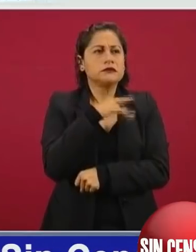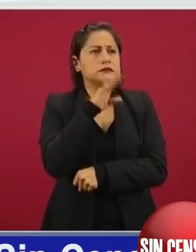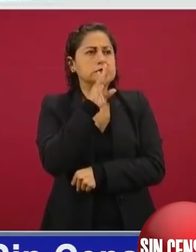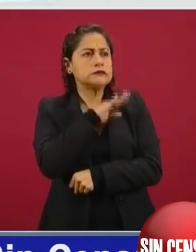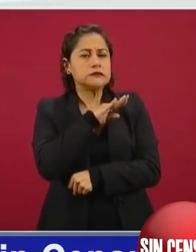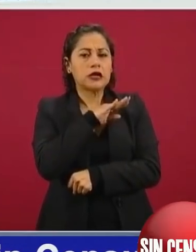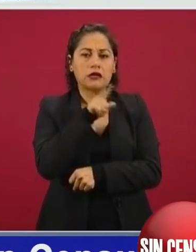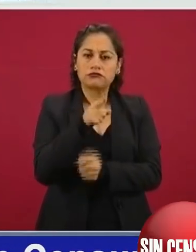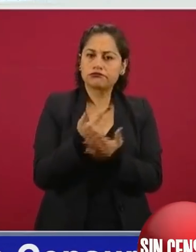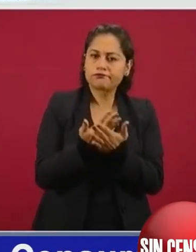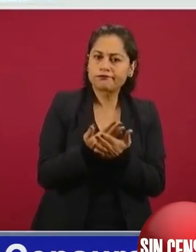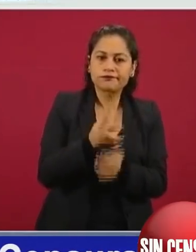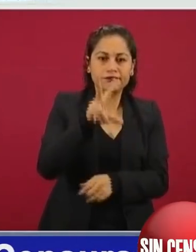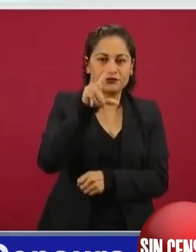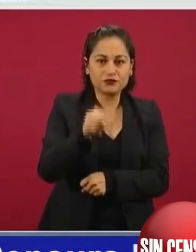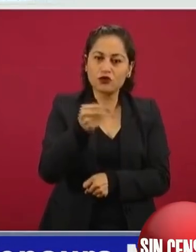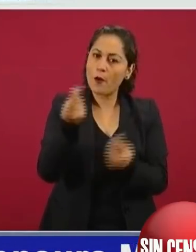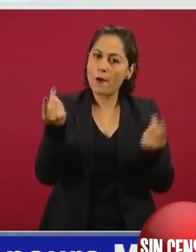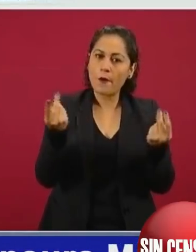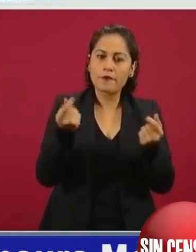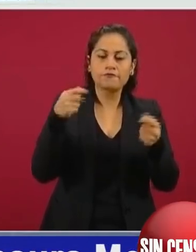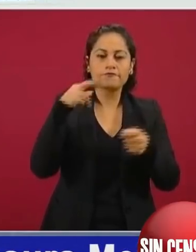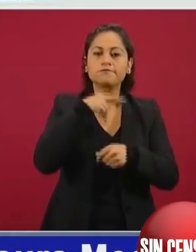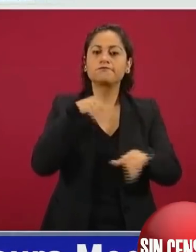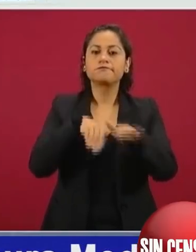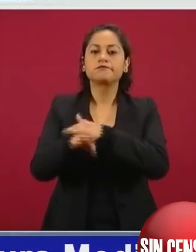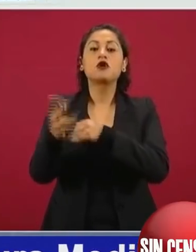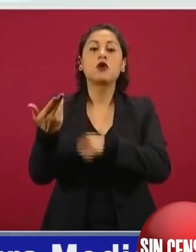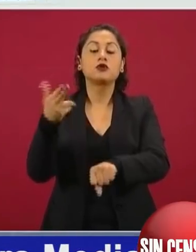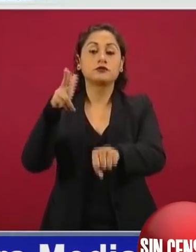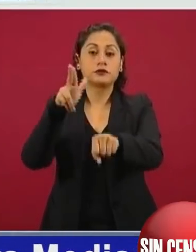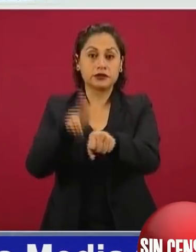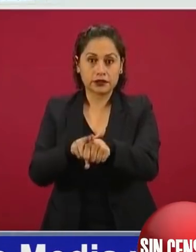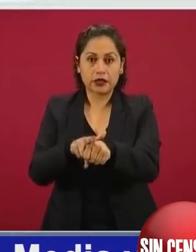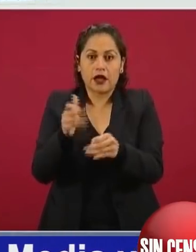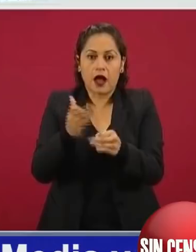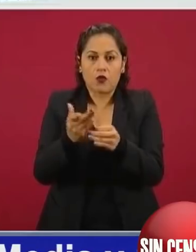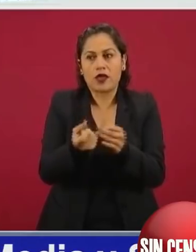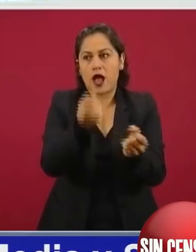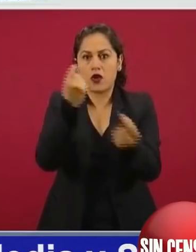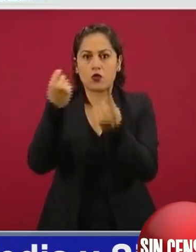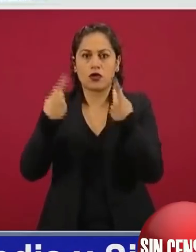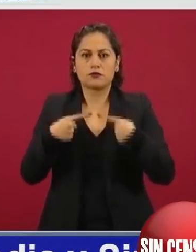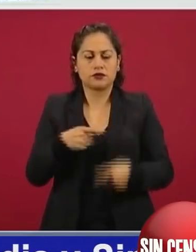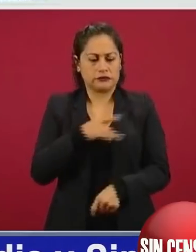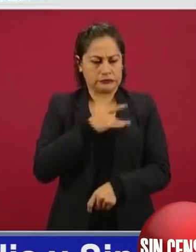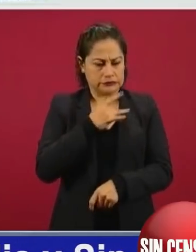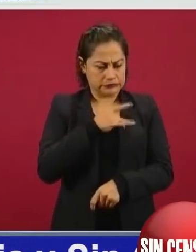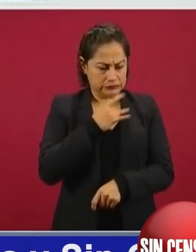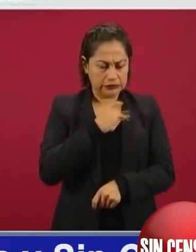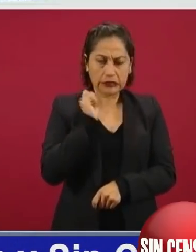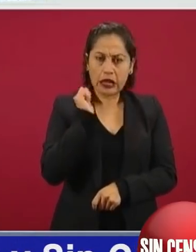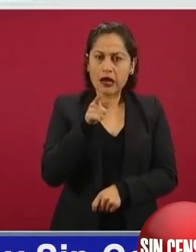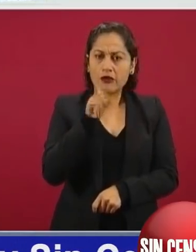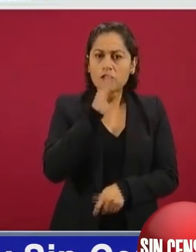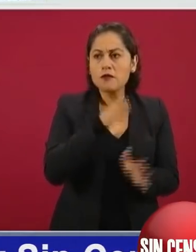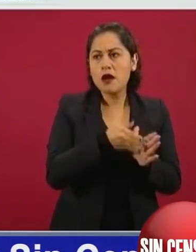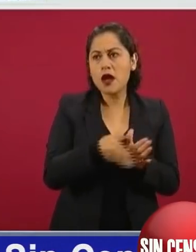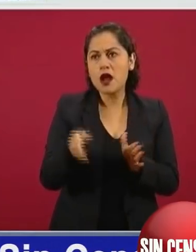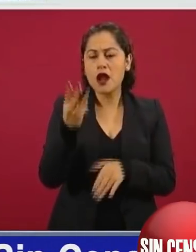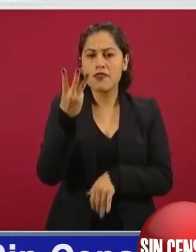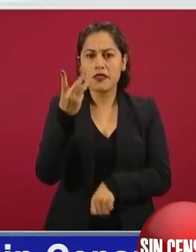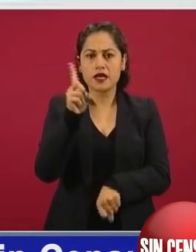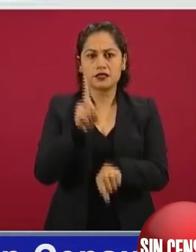en promedio tardándose 3 días en acudir las personas, 3 días desde el inicio de los síntomas hasta que llegan a la